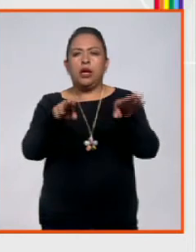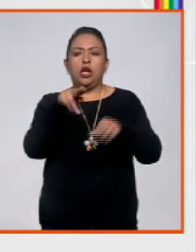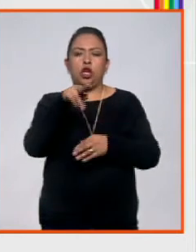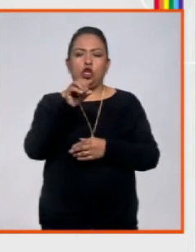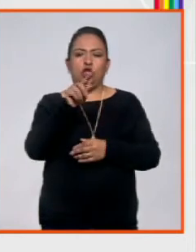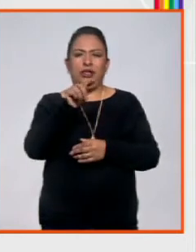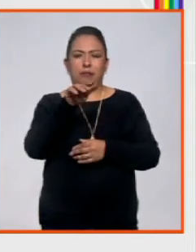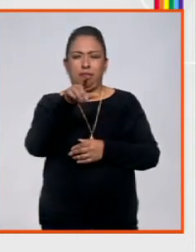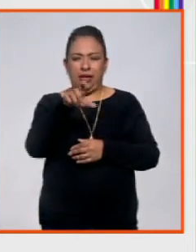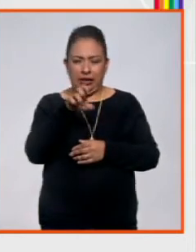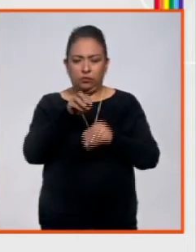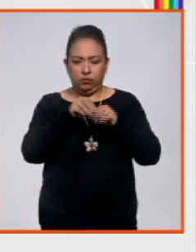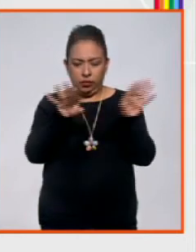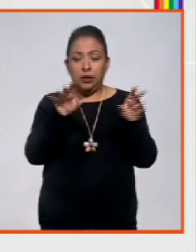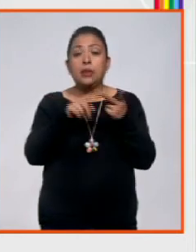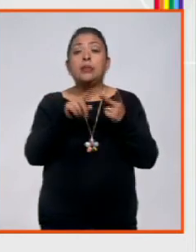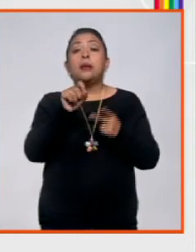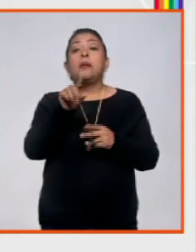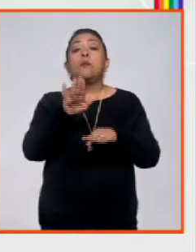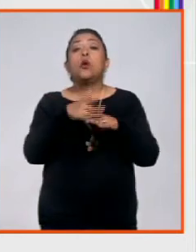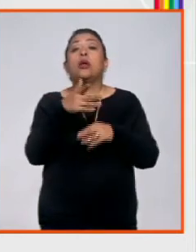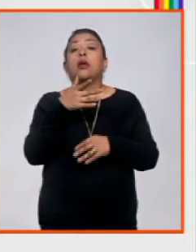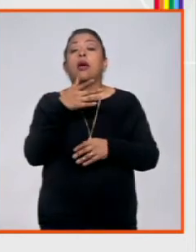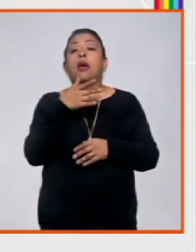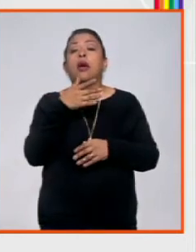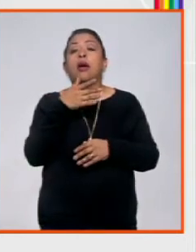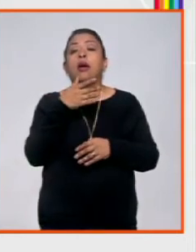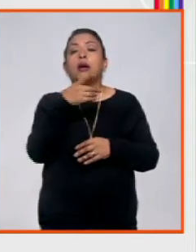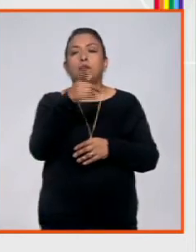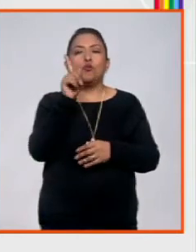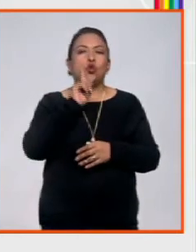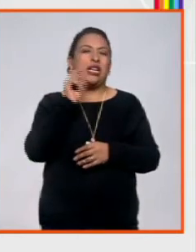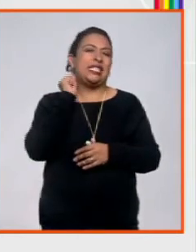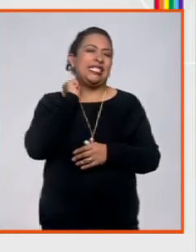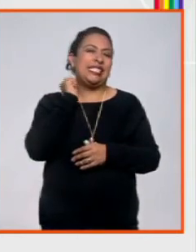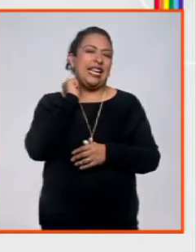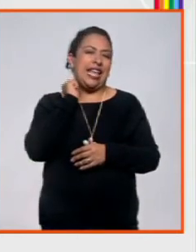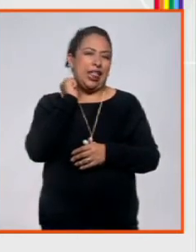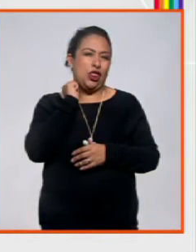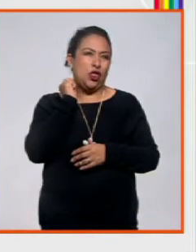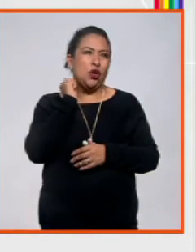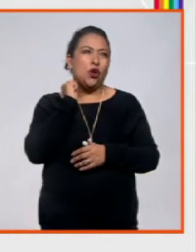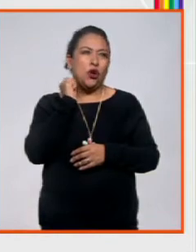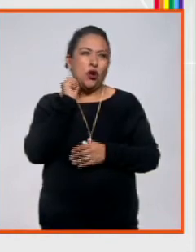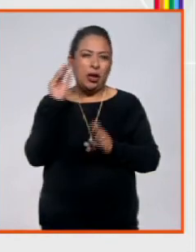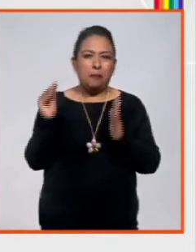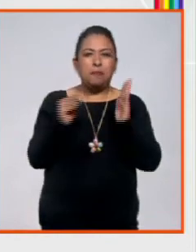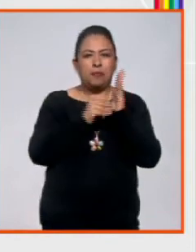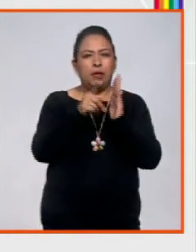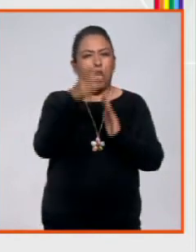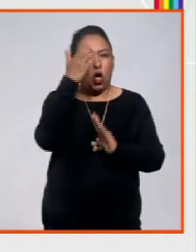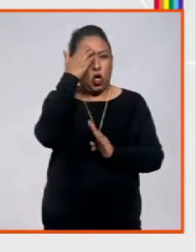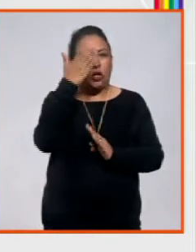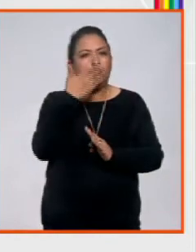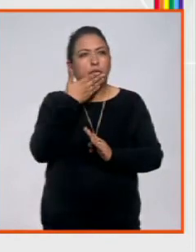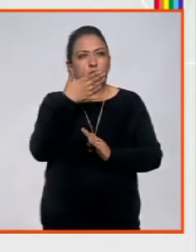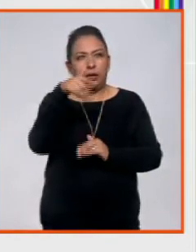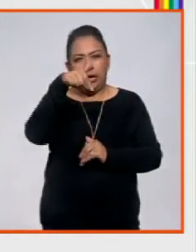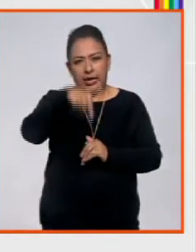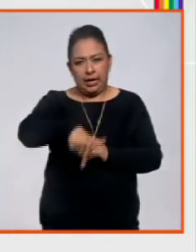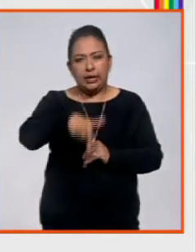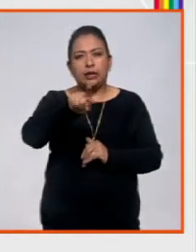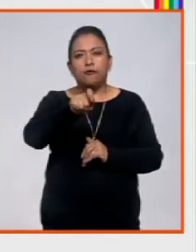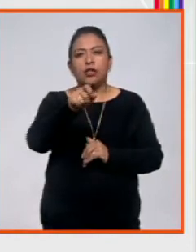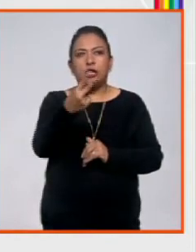agencia notimex también tiene que ver con la declaración de la senadora que llegó a la vía plurinominal que conocemos muy bien aquí en